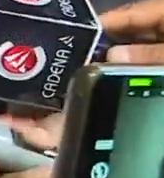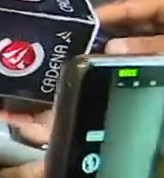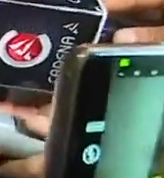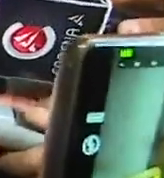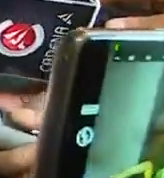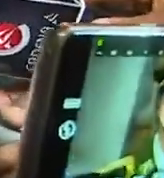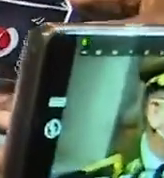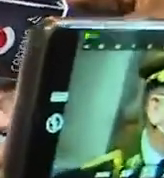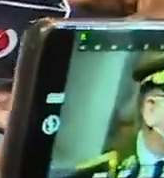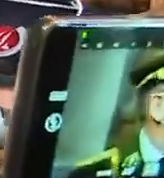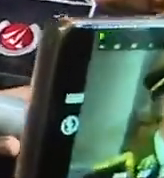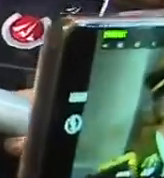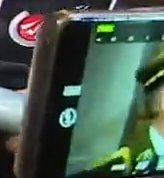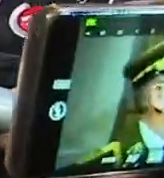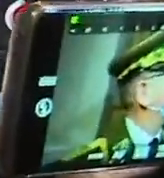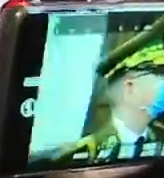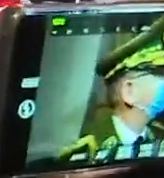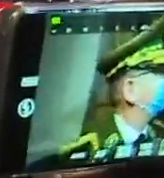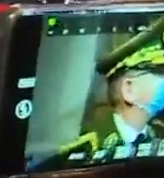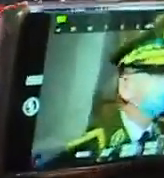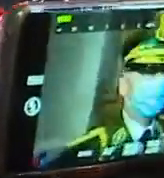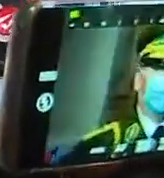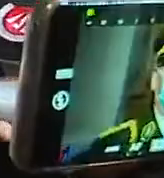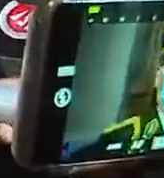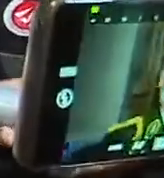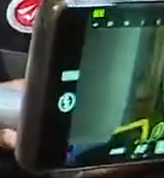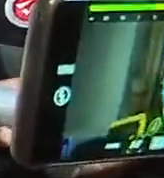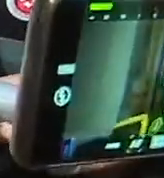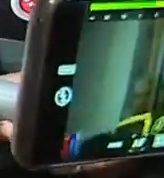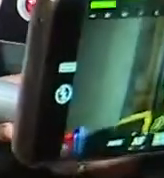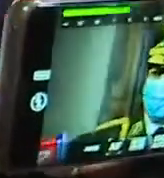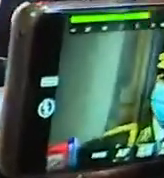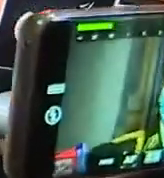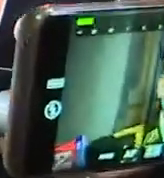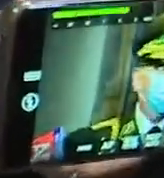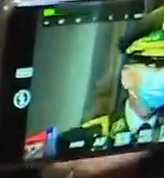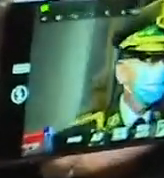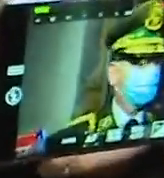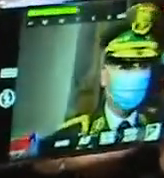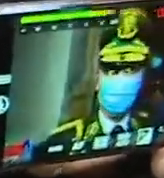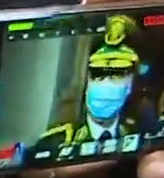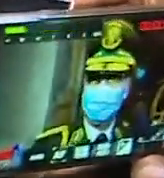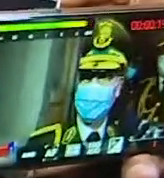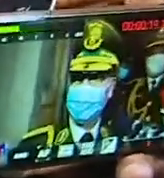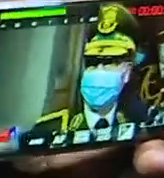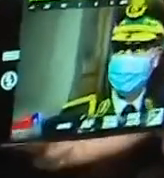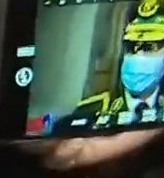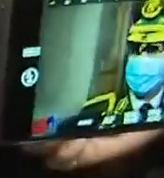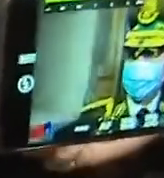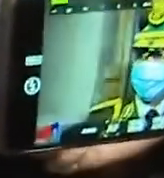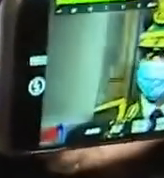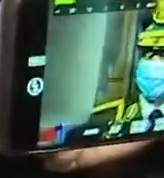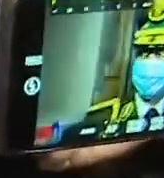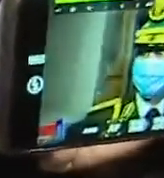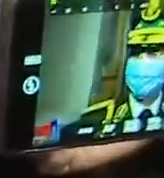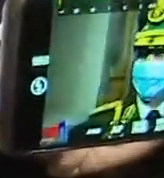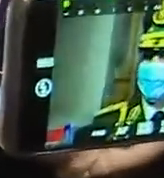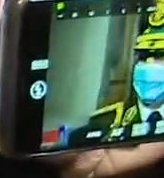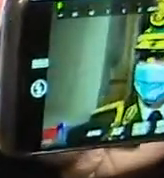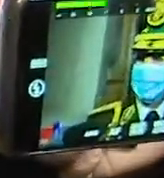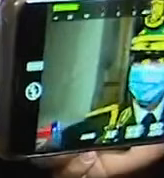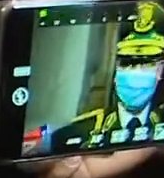no es de mi conocimiento. ¿Se tiene conocimiento el porqué de este cambio general? Es una oxigenación para que se puedan encontrar nuevas visiones y nuevas